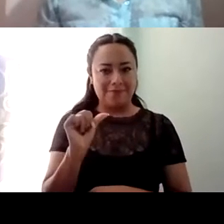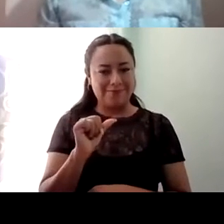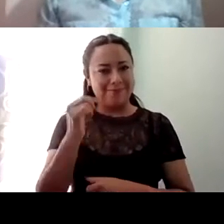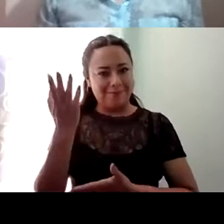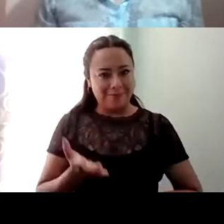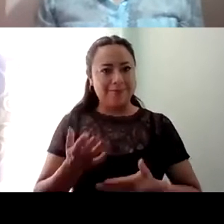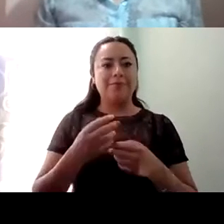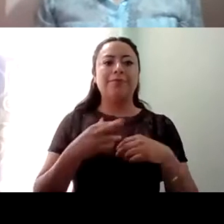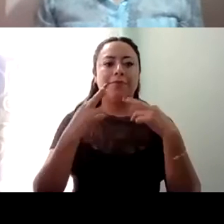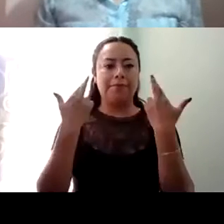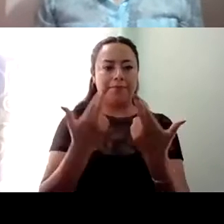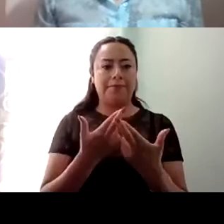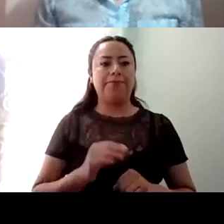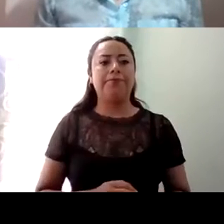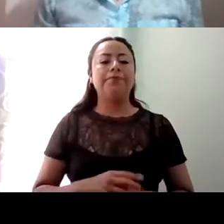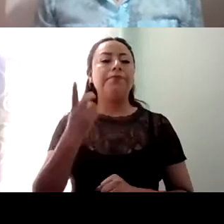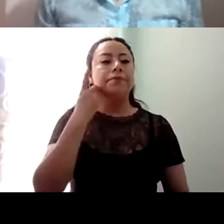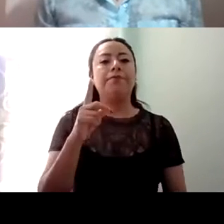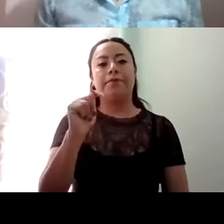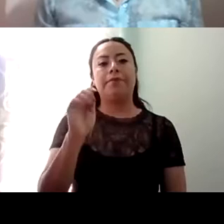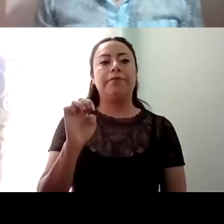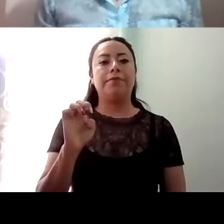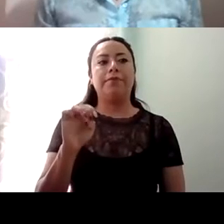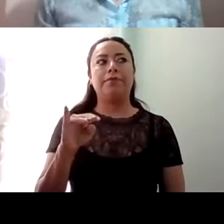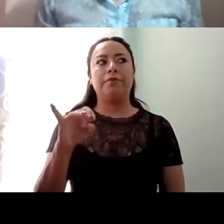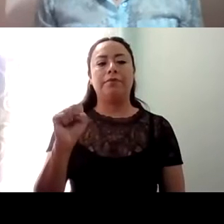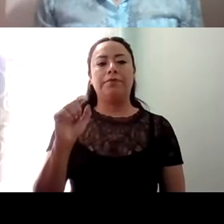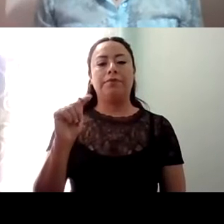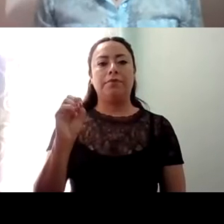Diputado Temístocles Villanueva Ramos.